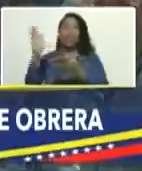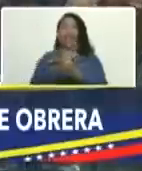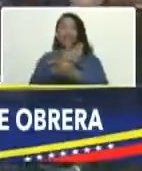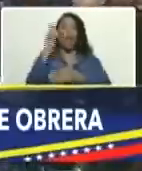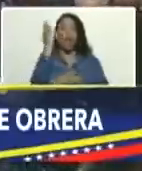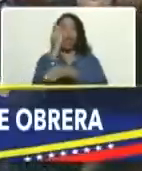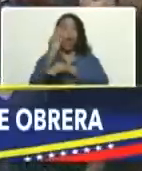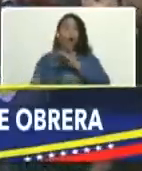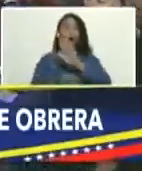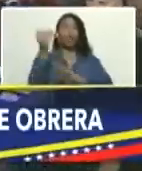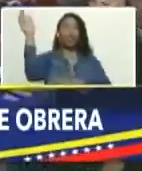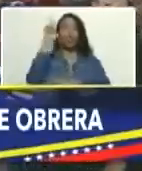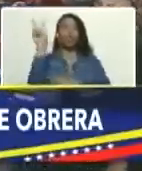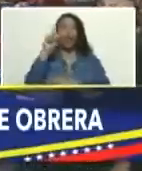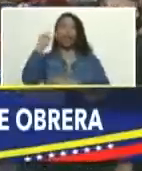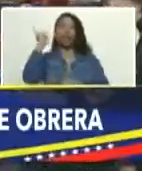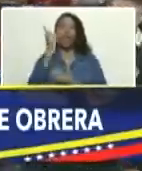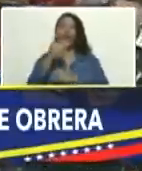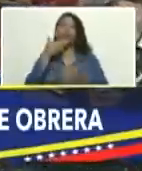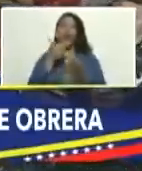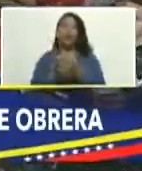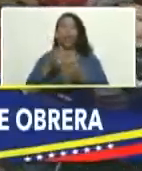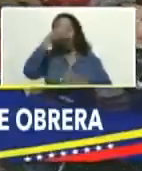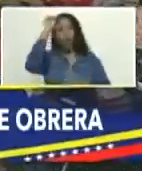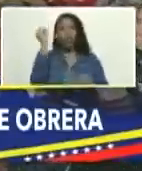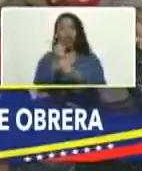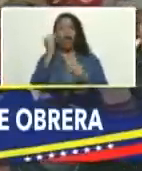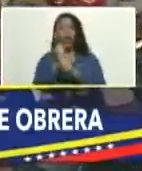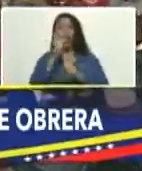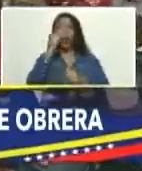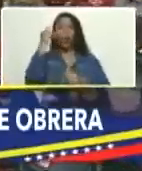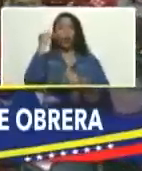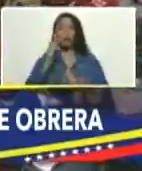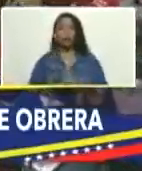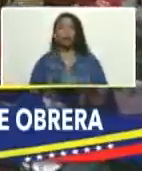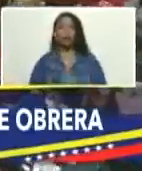contra Venezuela, que debe ser la exigencia de los trabajadores y las trabajadoras.